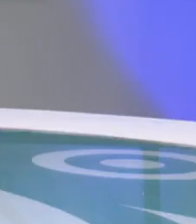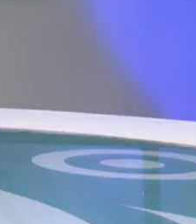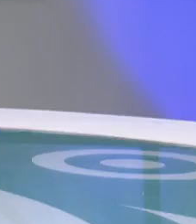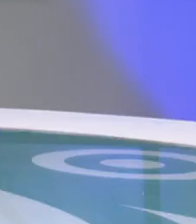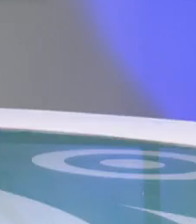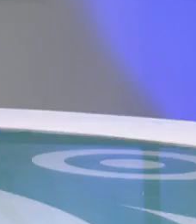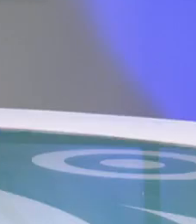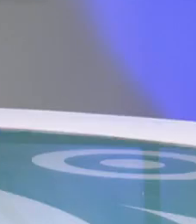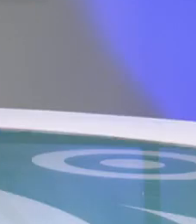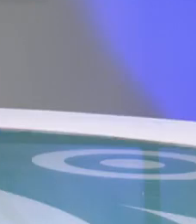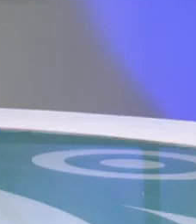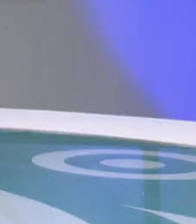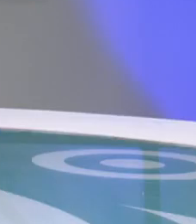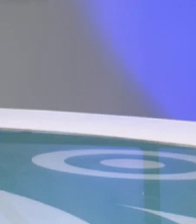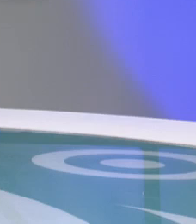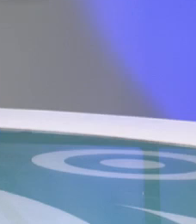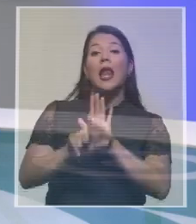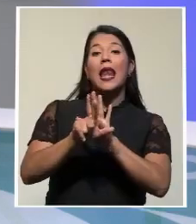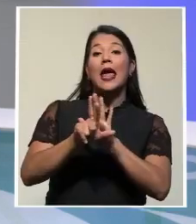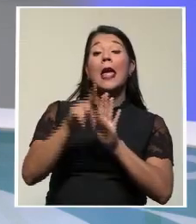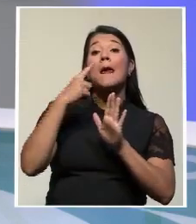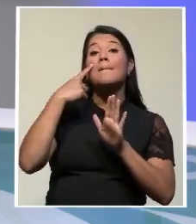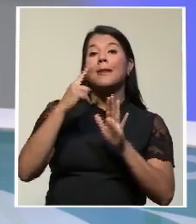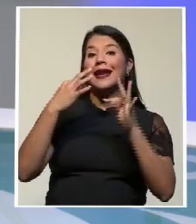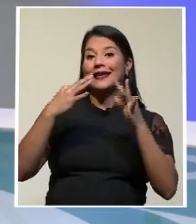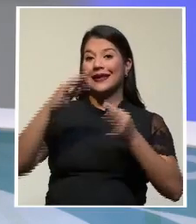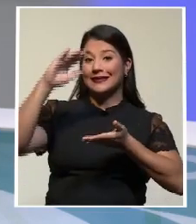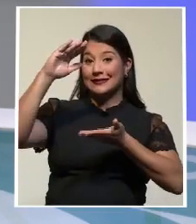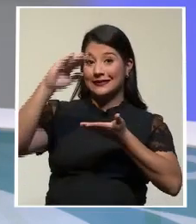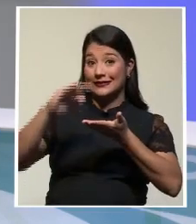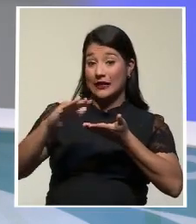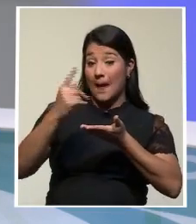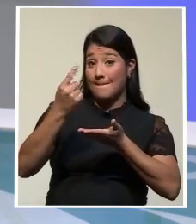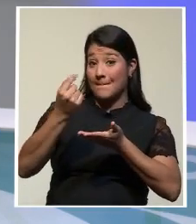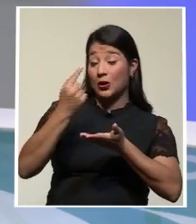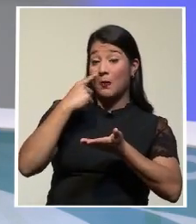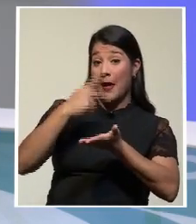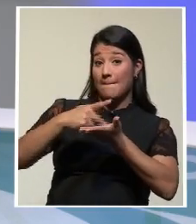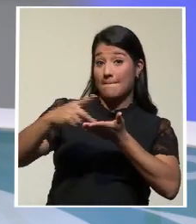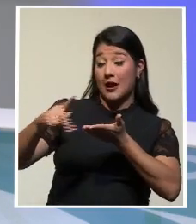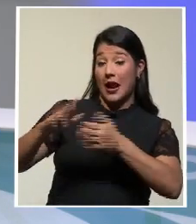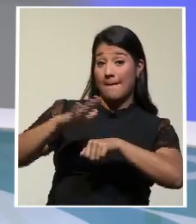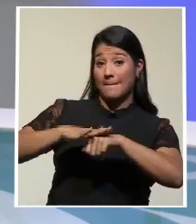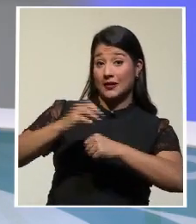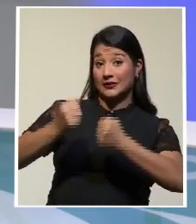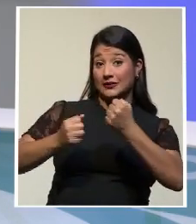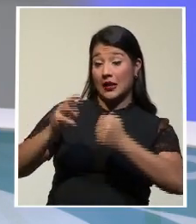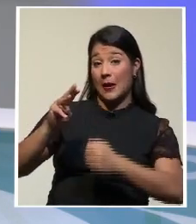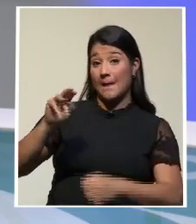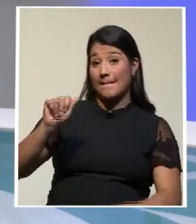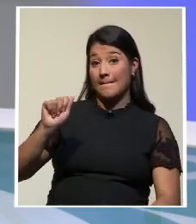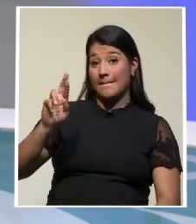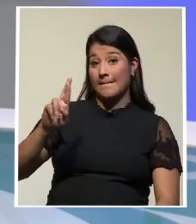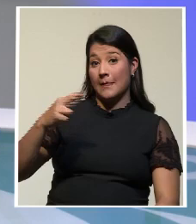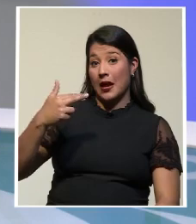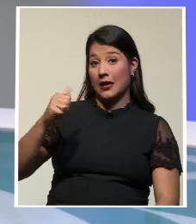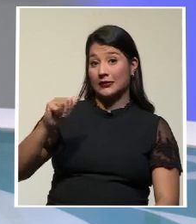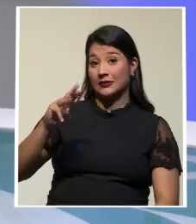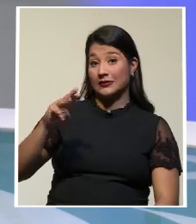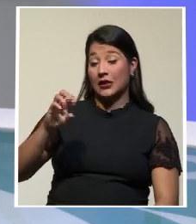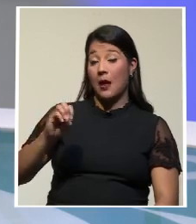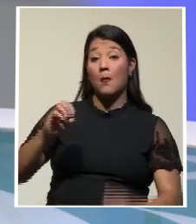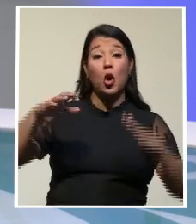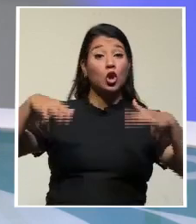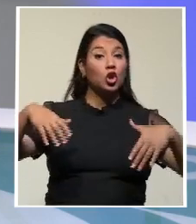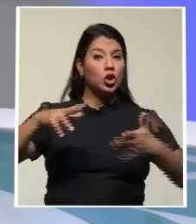Y aunque el proyecto de ley para reducir el marchamo sigue sin lograr aprobación en el Congreso, el mandatario